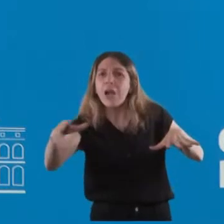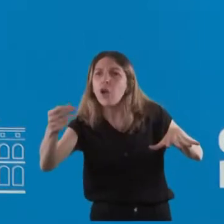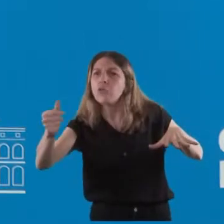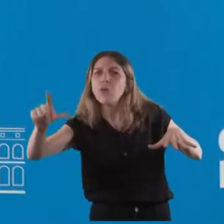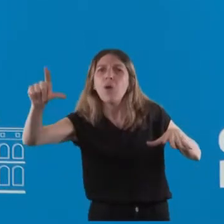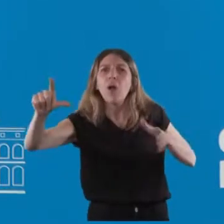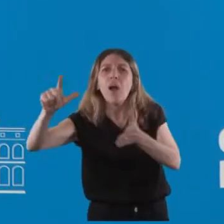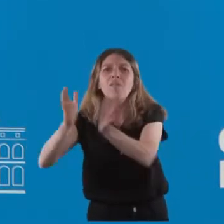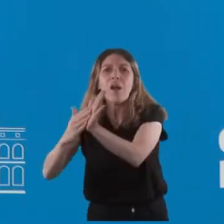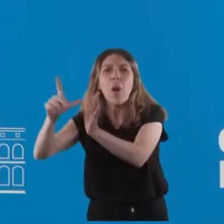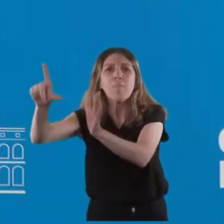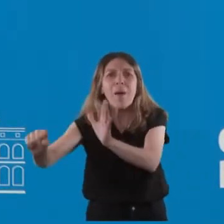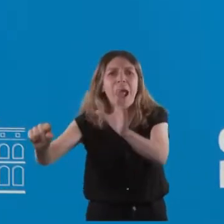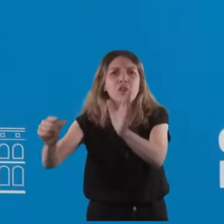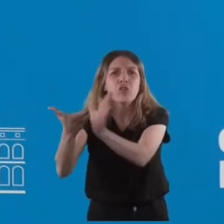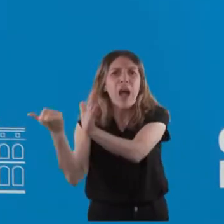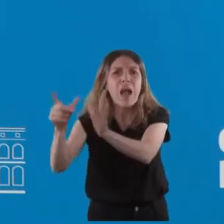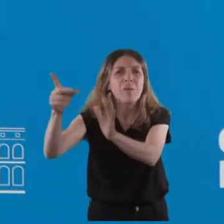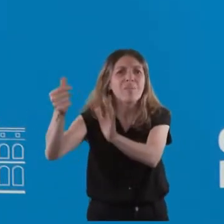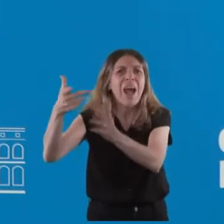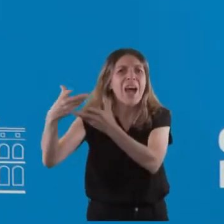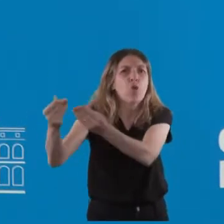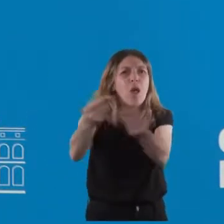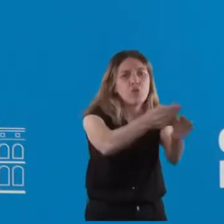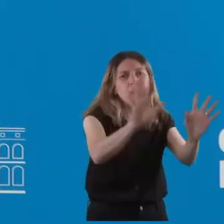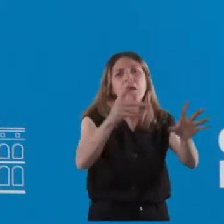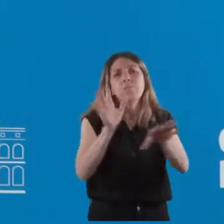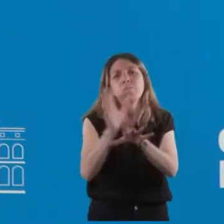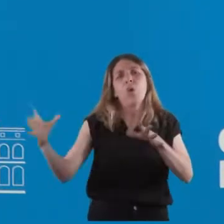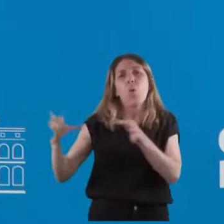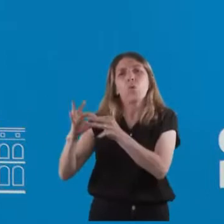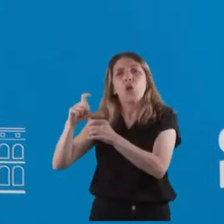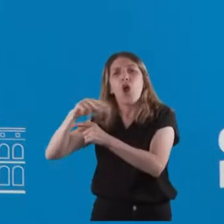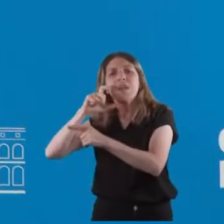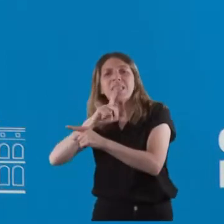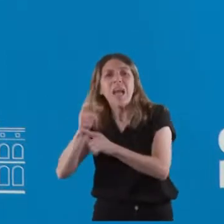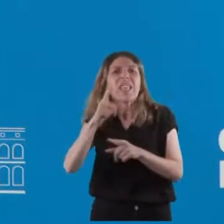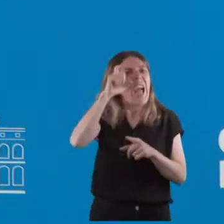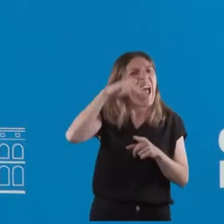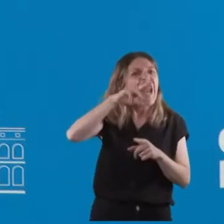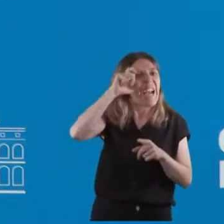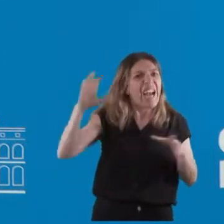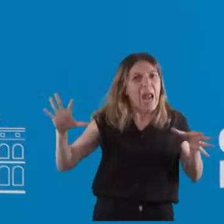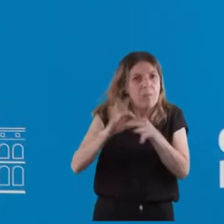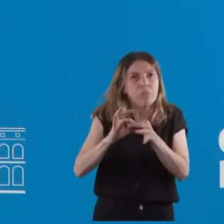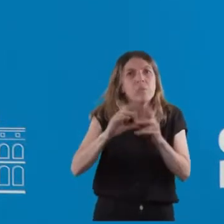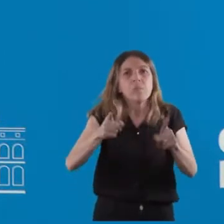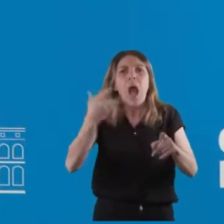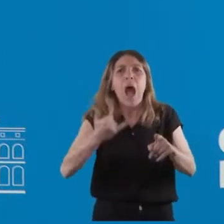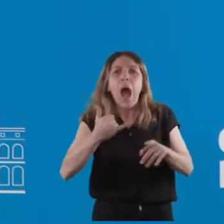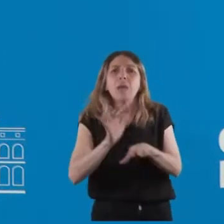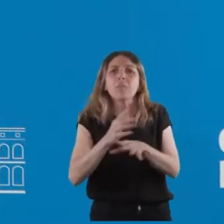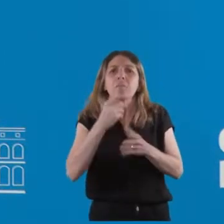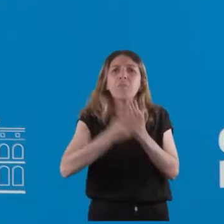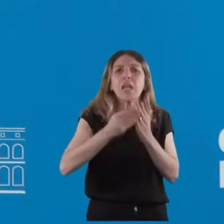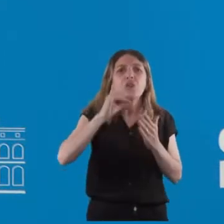propuesta que hizo llegar el enre y que disfrutamos con conjunto con el conicet que hay una posibilidad de segmentación el ministro un